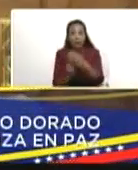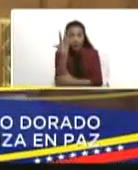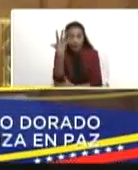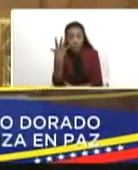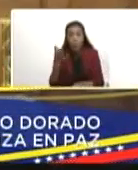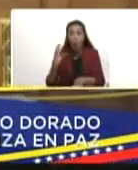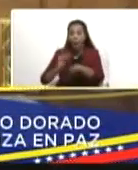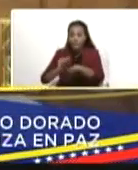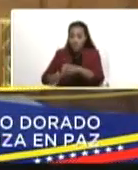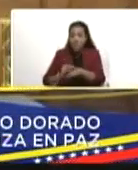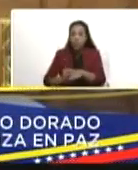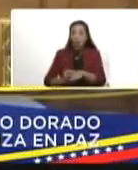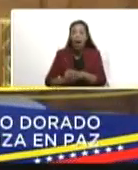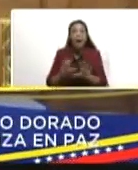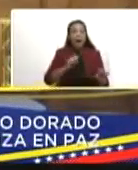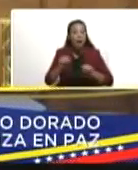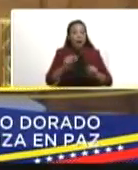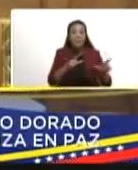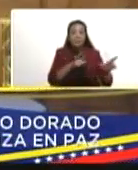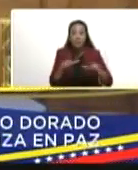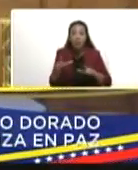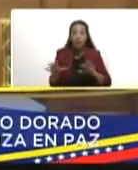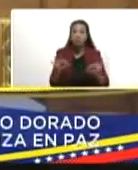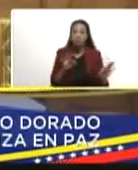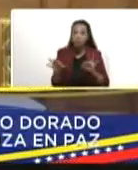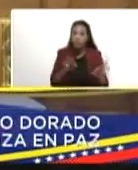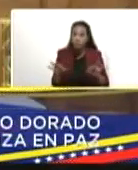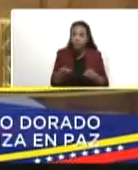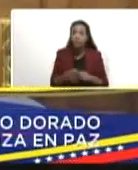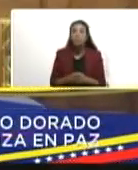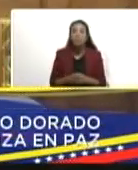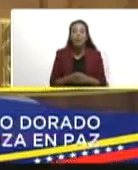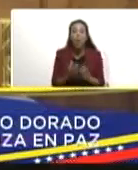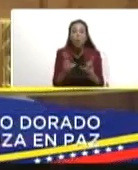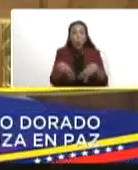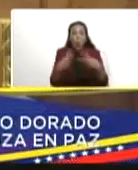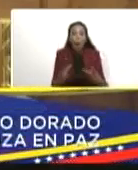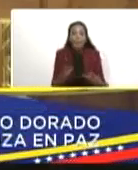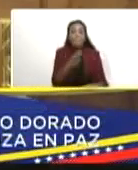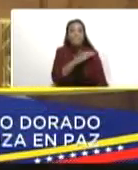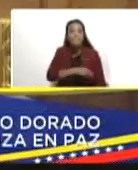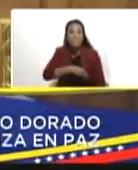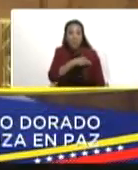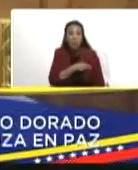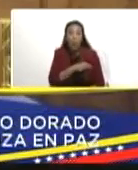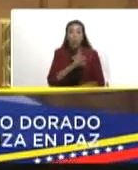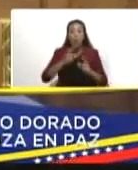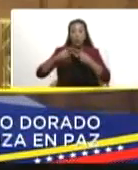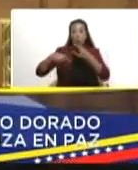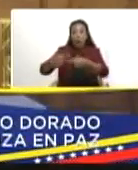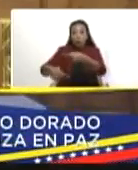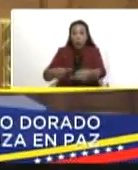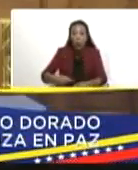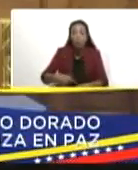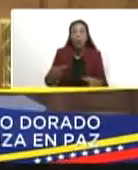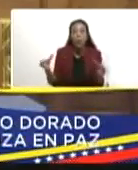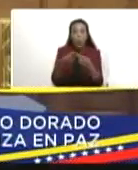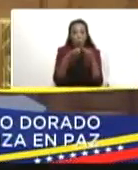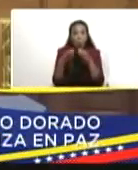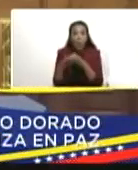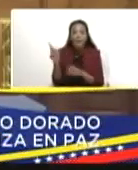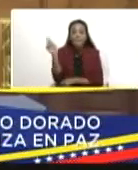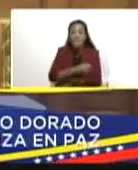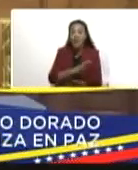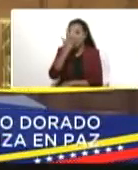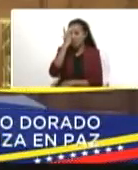lanzamiento la activación de una nueva gran misión de nueva generación en el mes